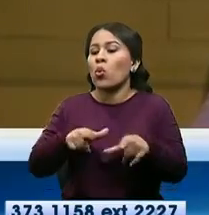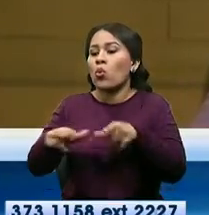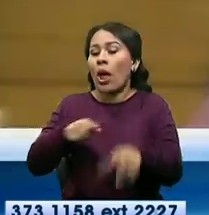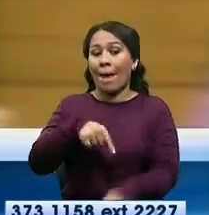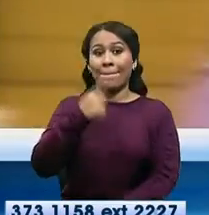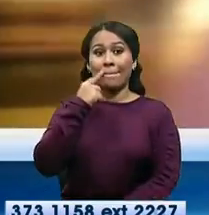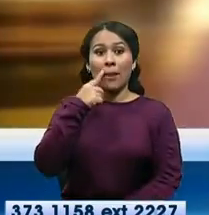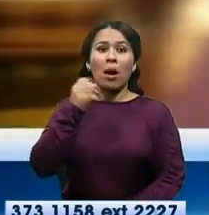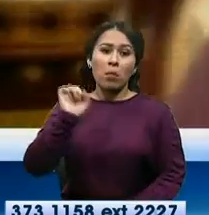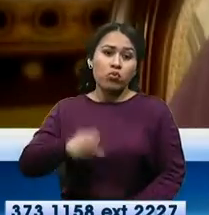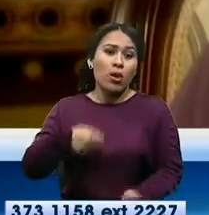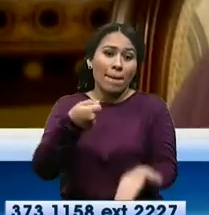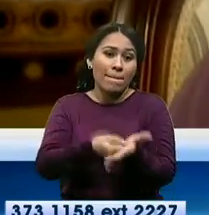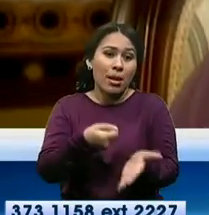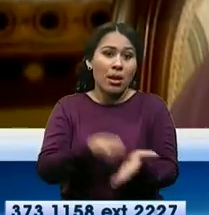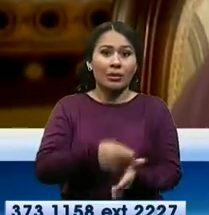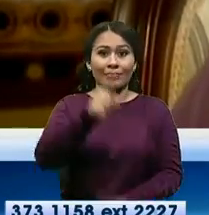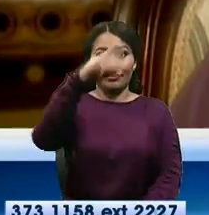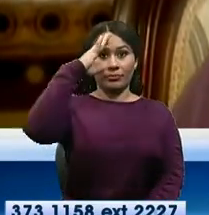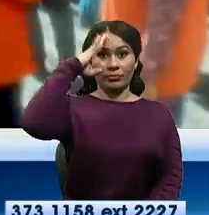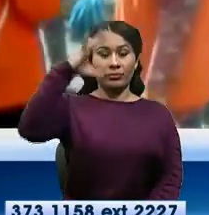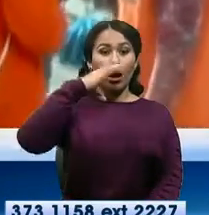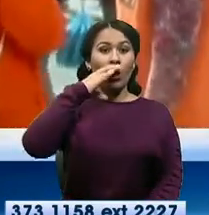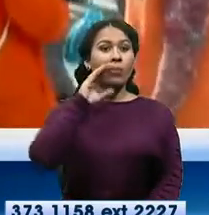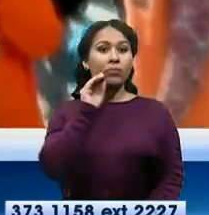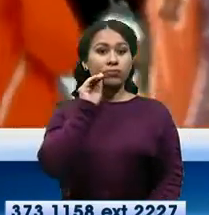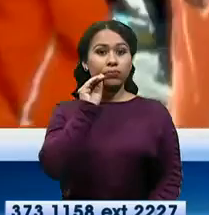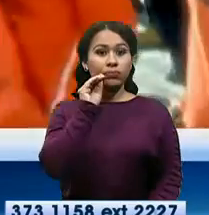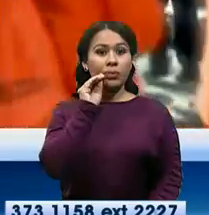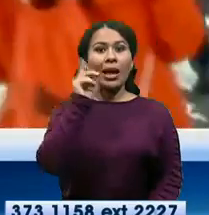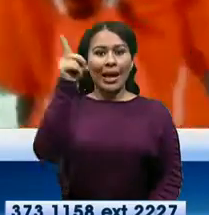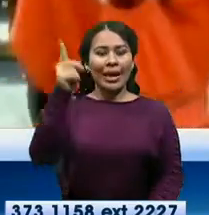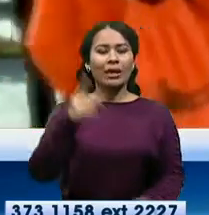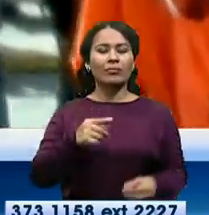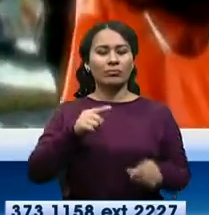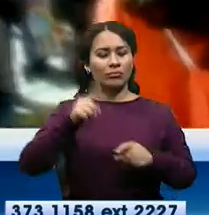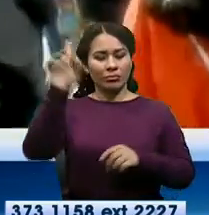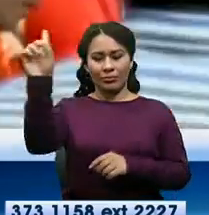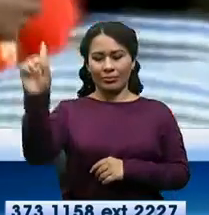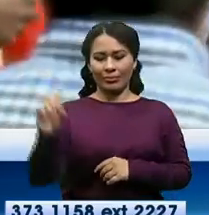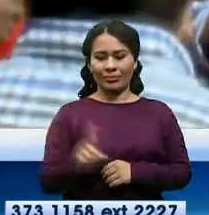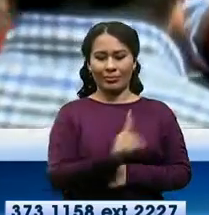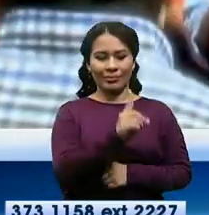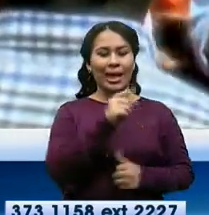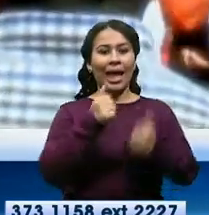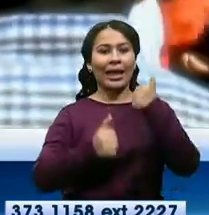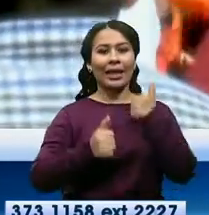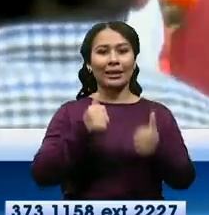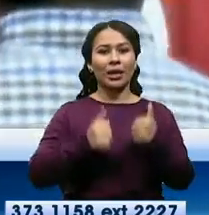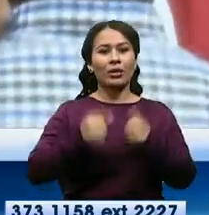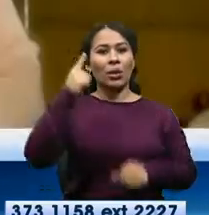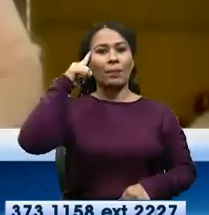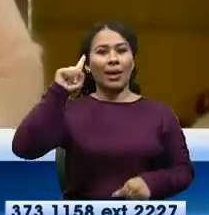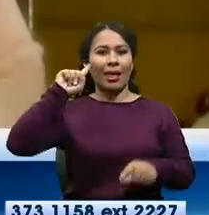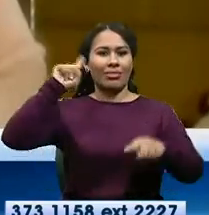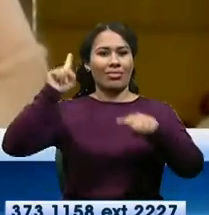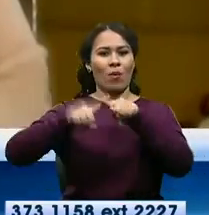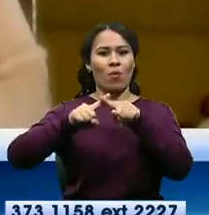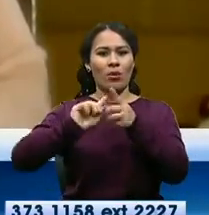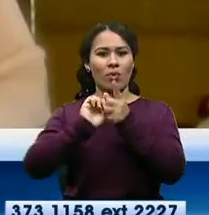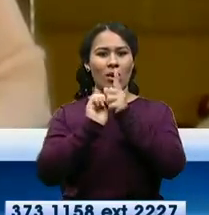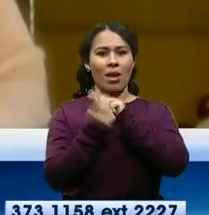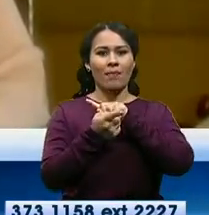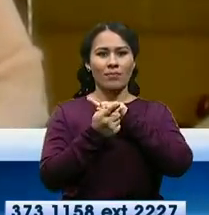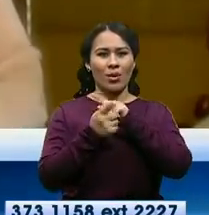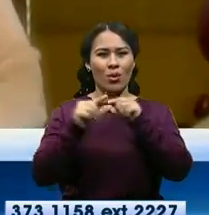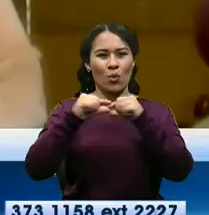puedan sostenerlo. Es Paco Moncayo Gallegos, candidato por el Acuerdo Nacional por el Cambio, que busca llegar a Carondelet para impulsar una